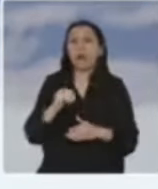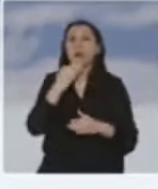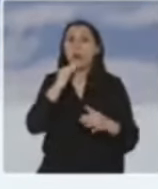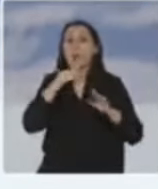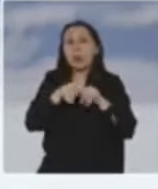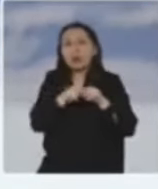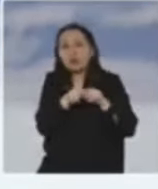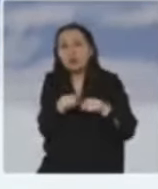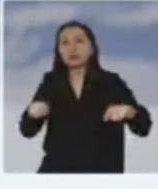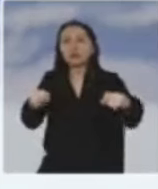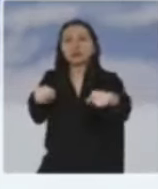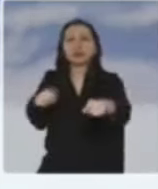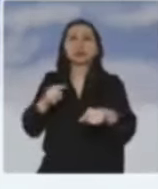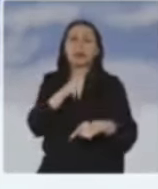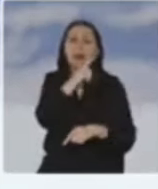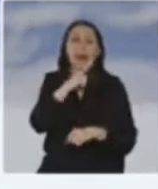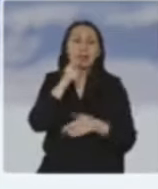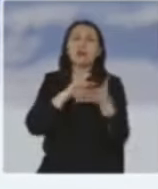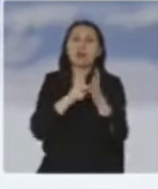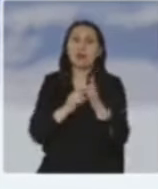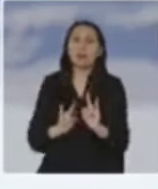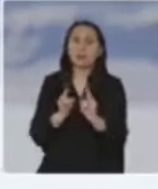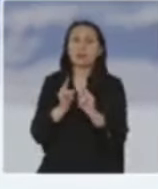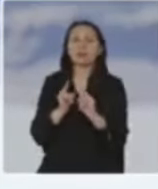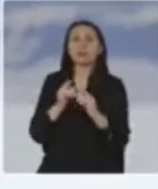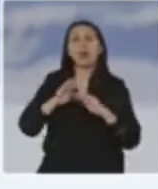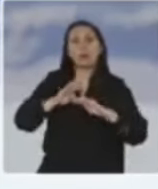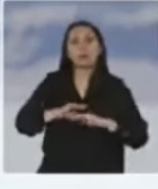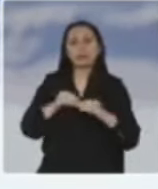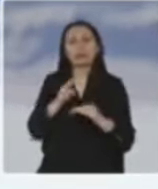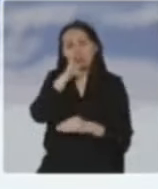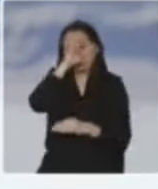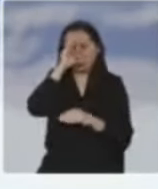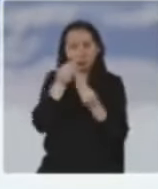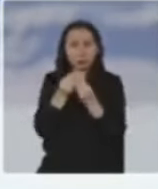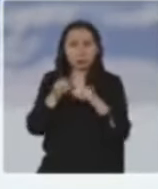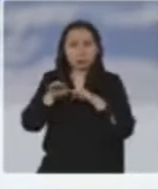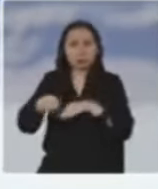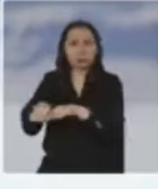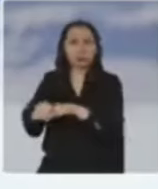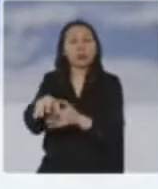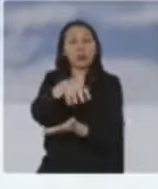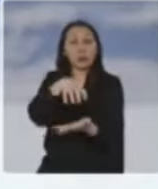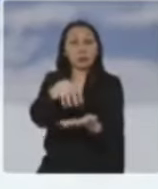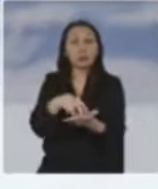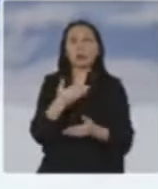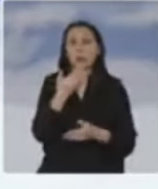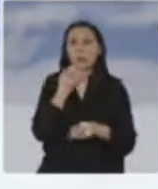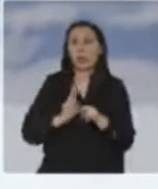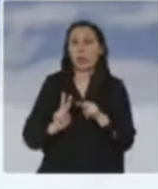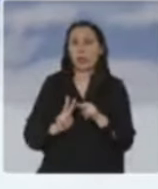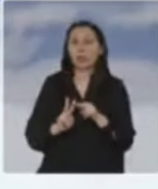importante y ha tenido varios problemas para poder llevarse a cabo para aliviar el tráfico en esta comuna además se está haciendo el